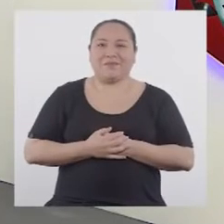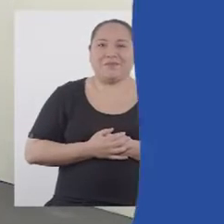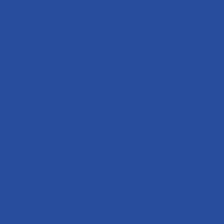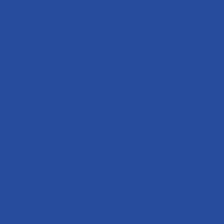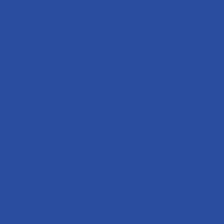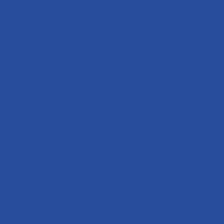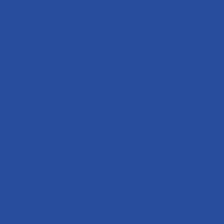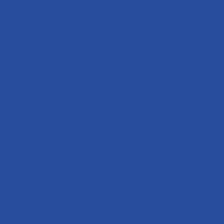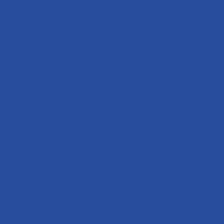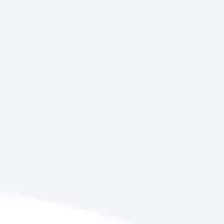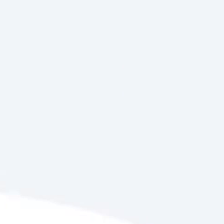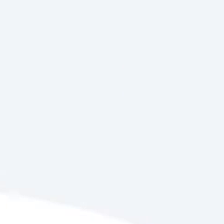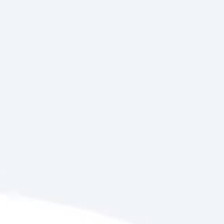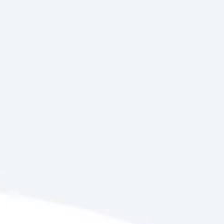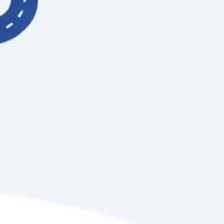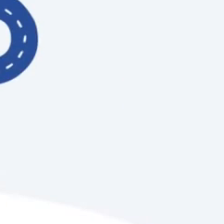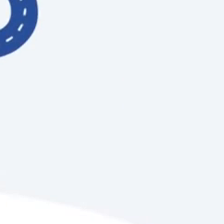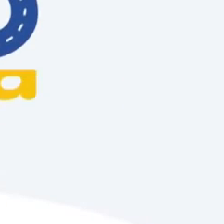Casa.